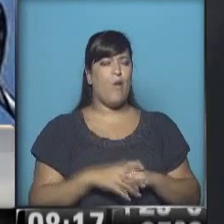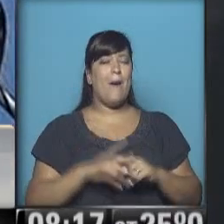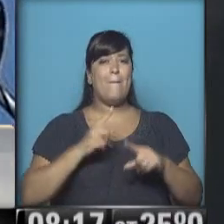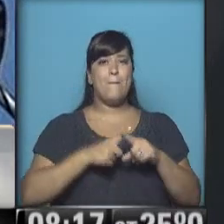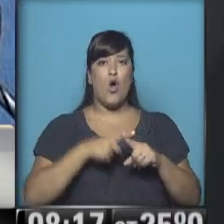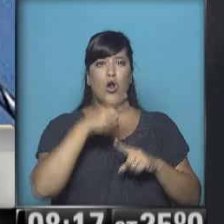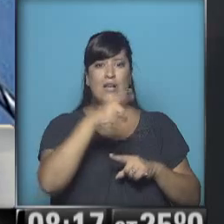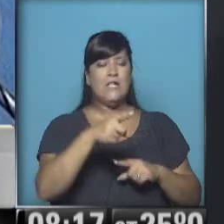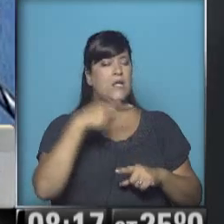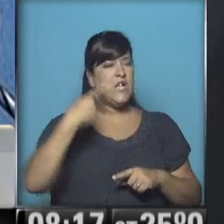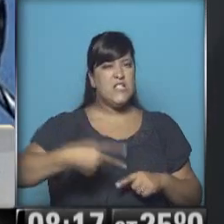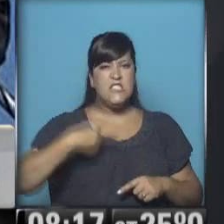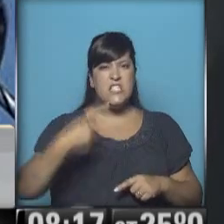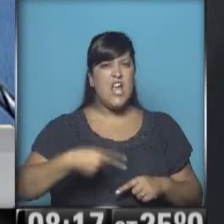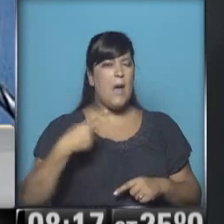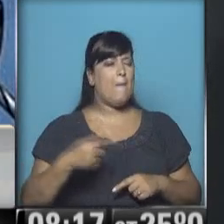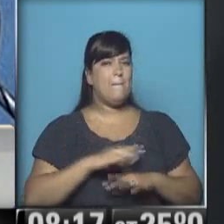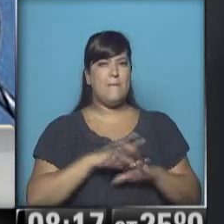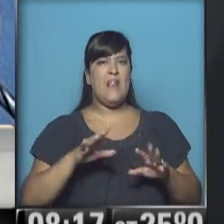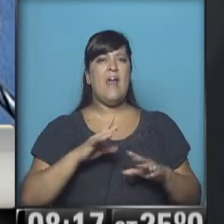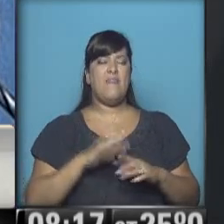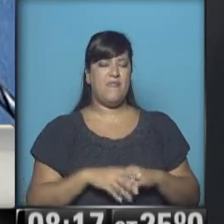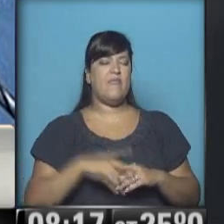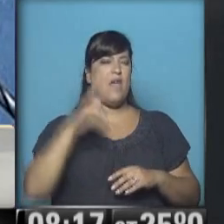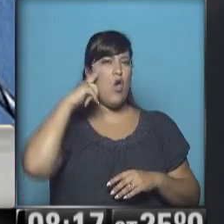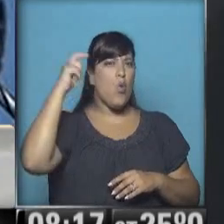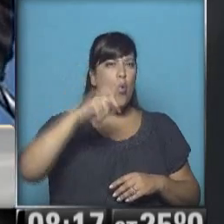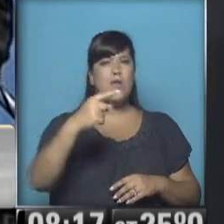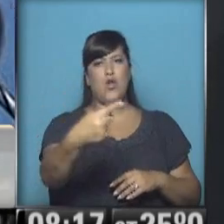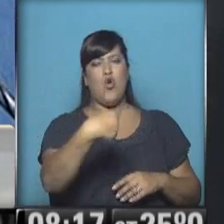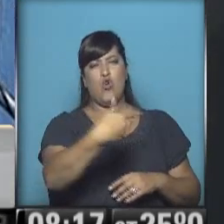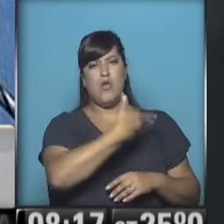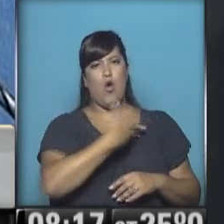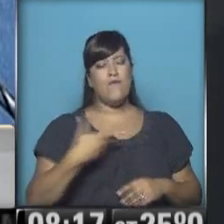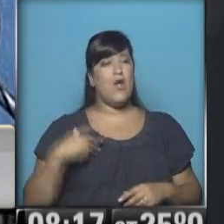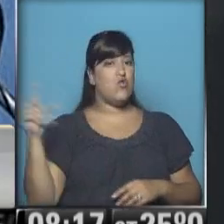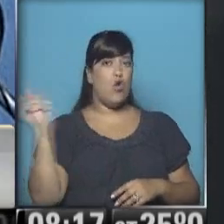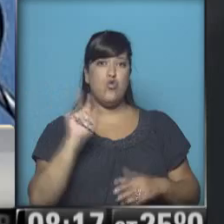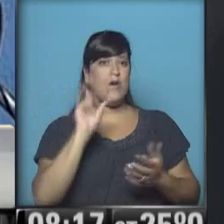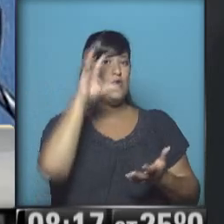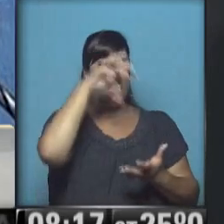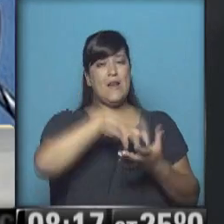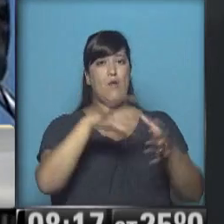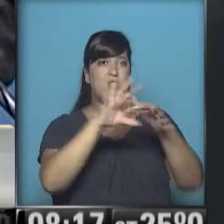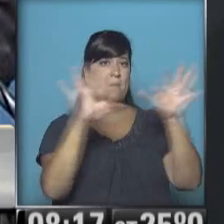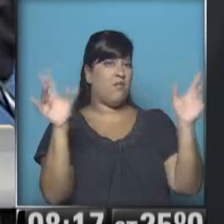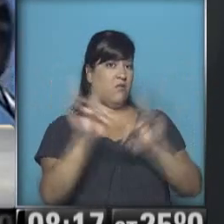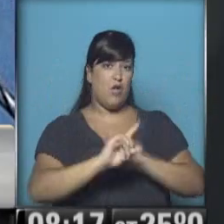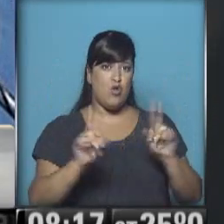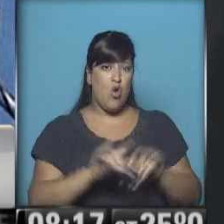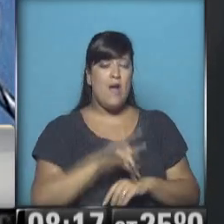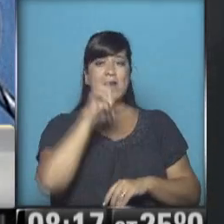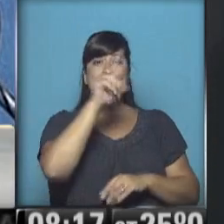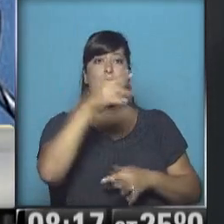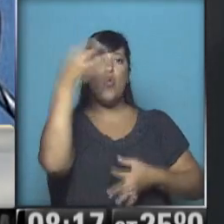política permanente y sistemática de la Asociación de Magistrados. No es un organismo independiente, es un organismo que